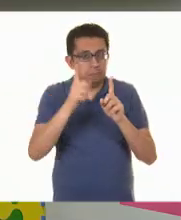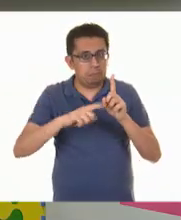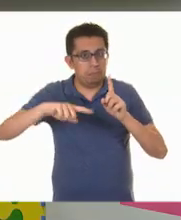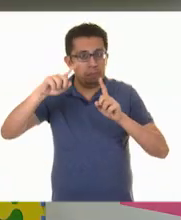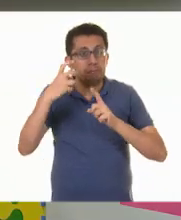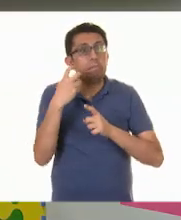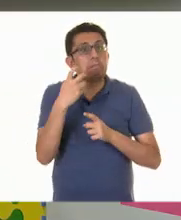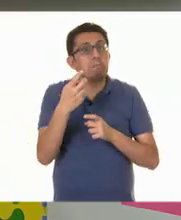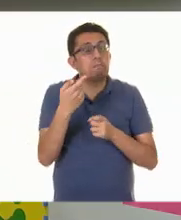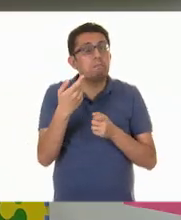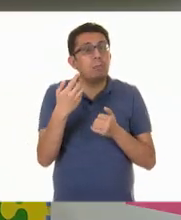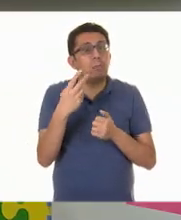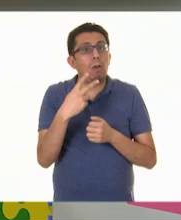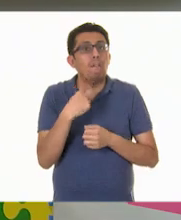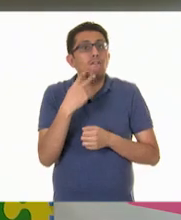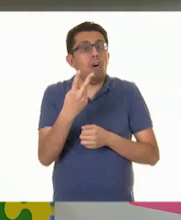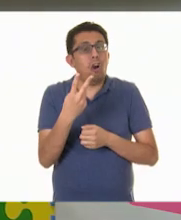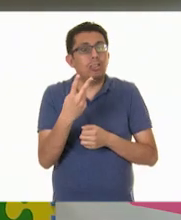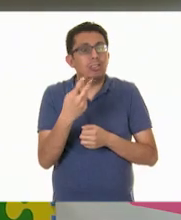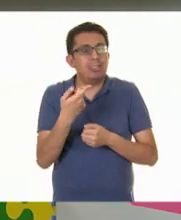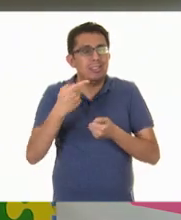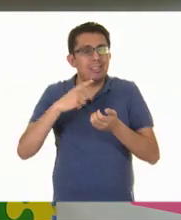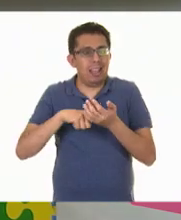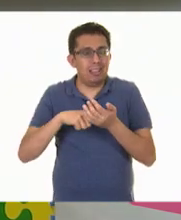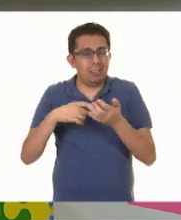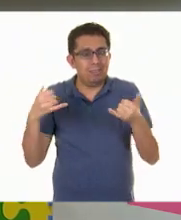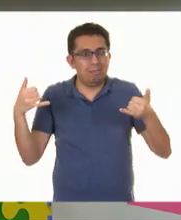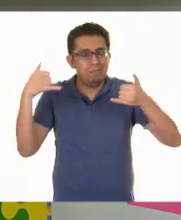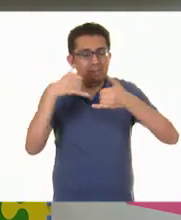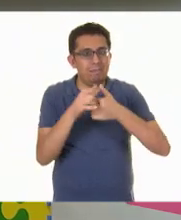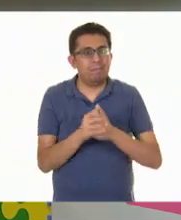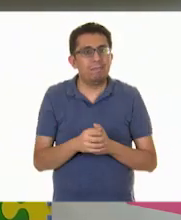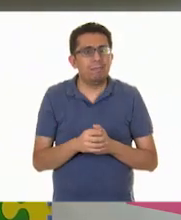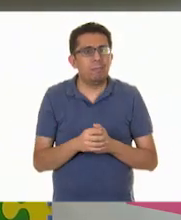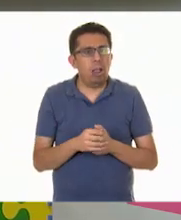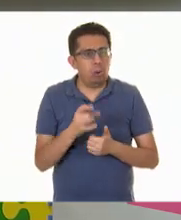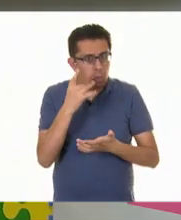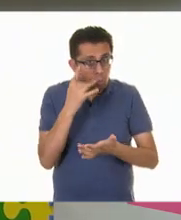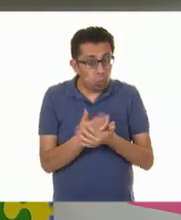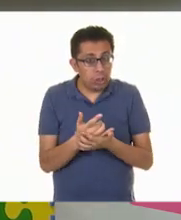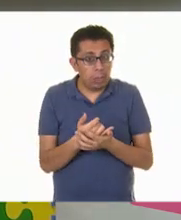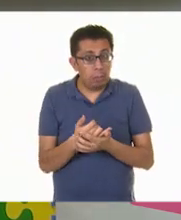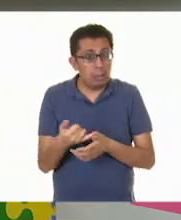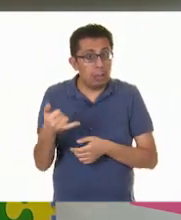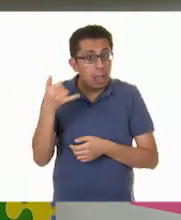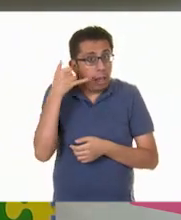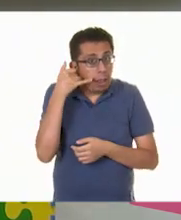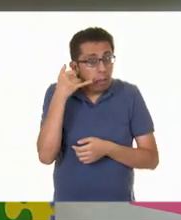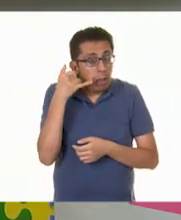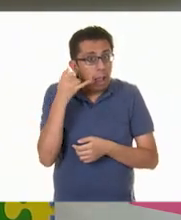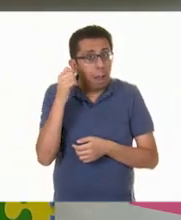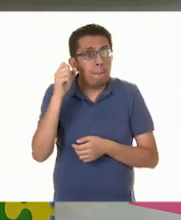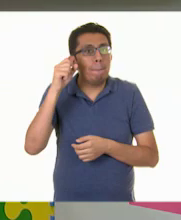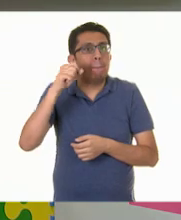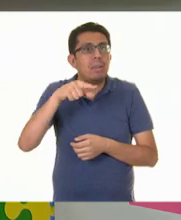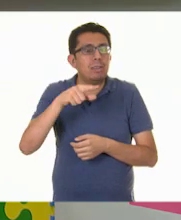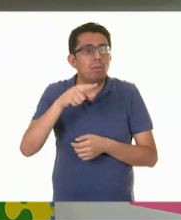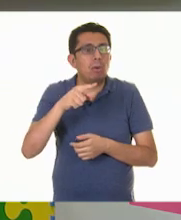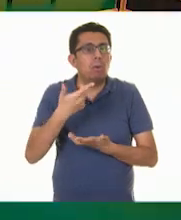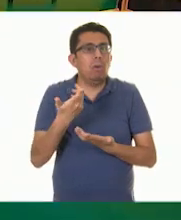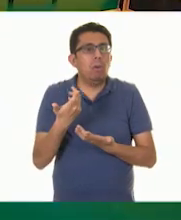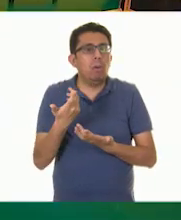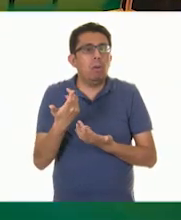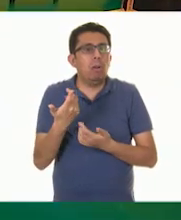telefónica. Pero en las telecomunicaciones veíamos que no solo el teléfono, Ah, ¿no? también venía la radio y la es cierto. televisión.